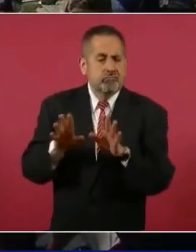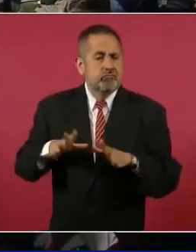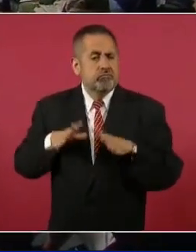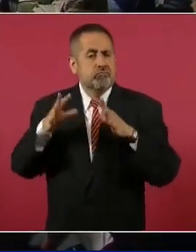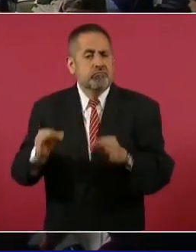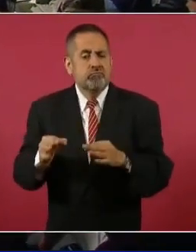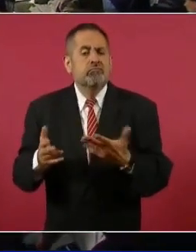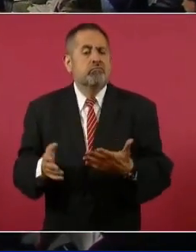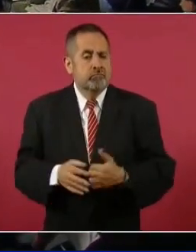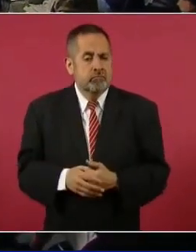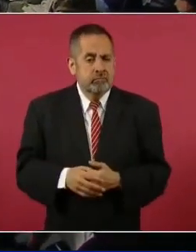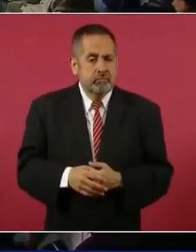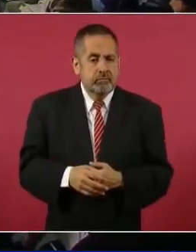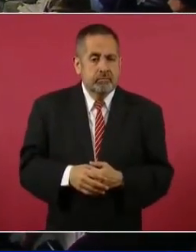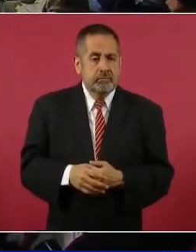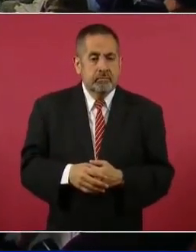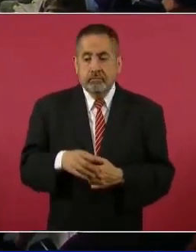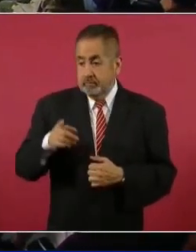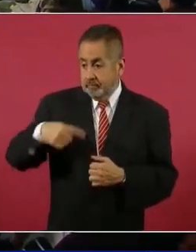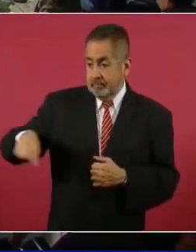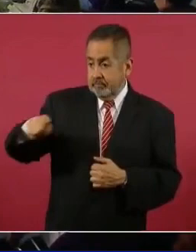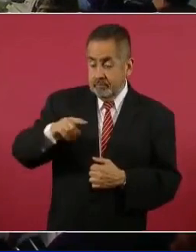pues para enfrentar a un militar